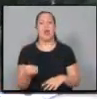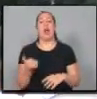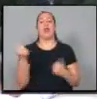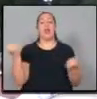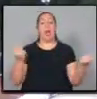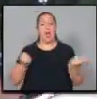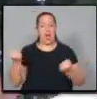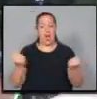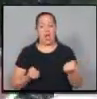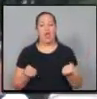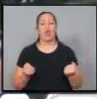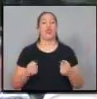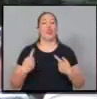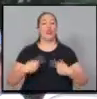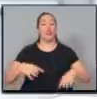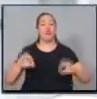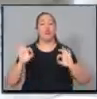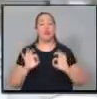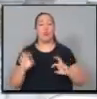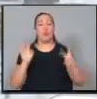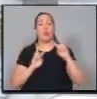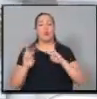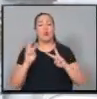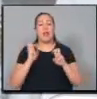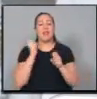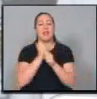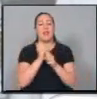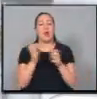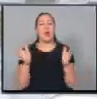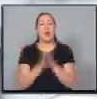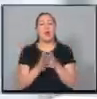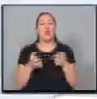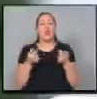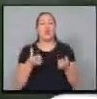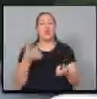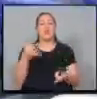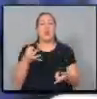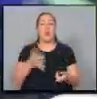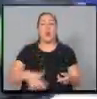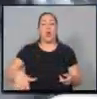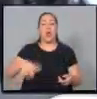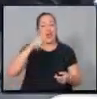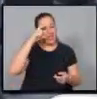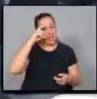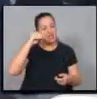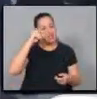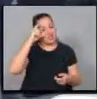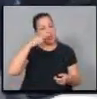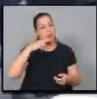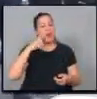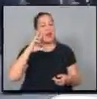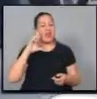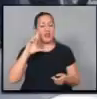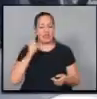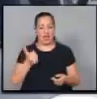vehículos, con equipamiento. Acá la idea es trabajar juntos y darle más seguridad a los vecinos de Esteban Echeverría.